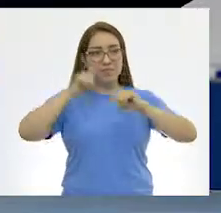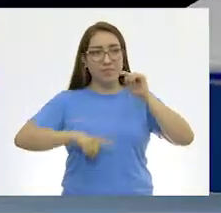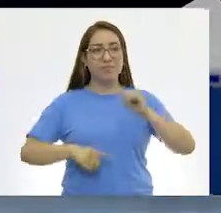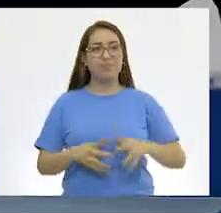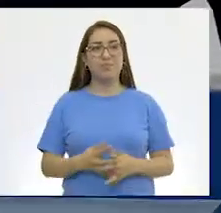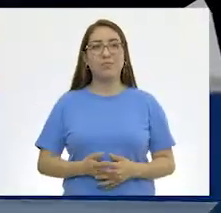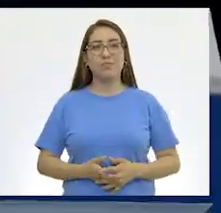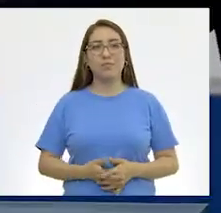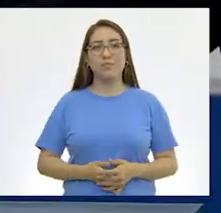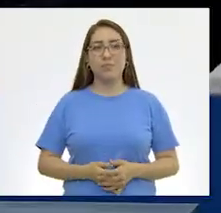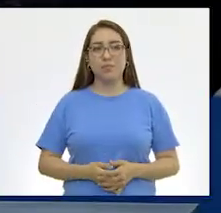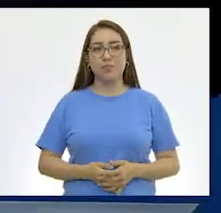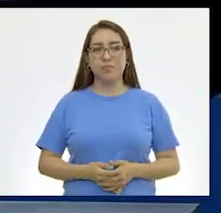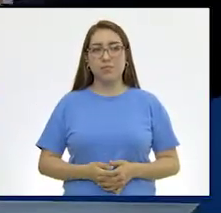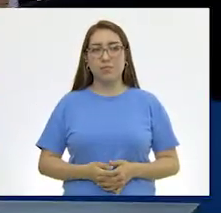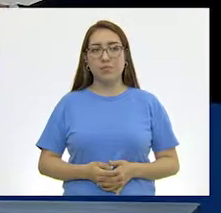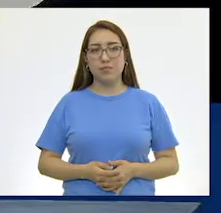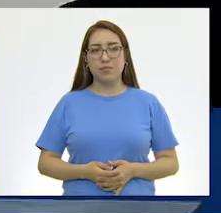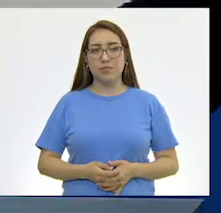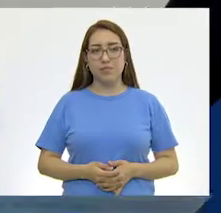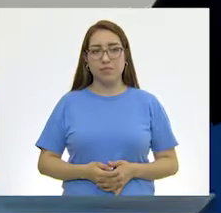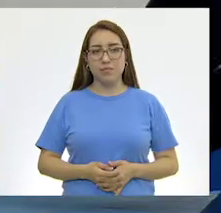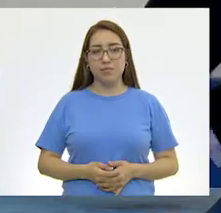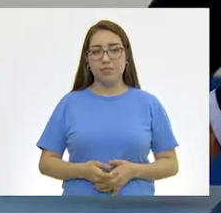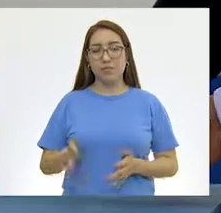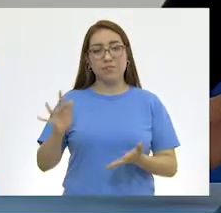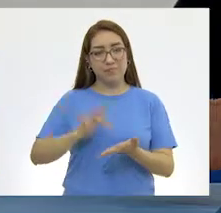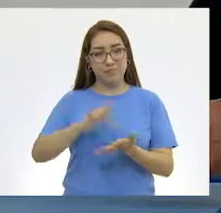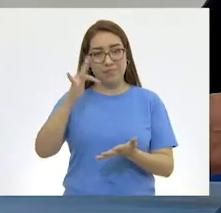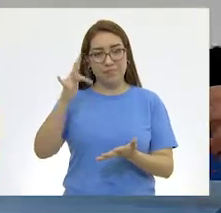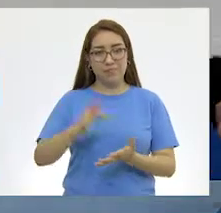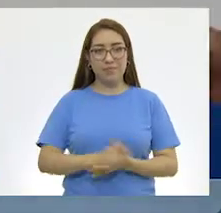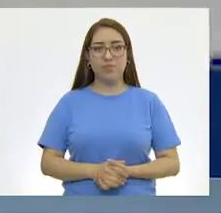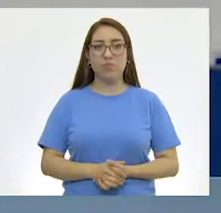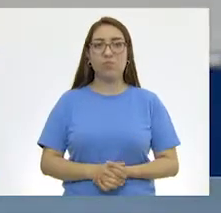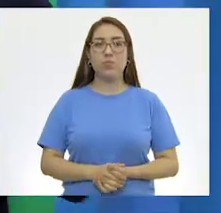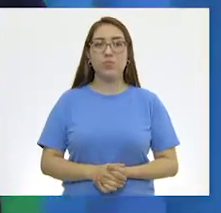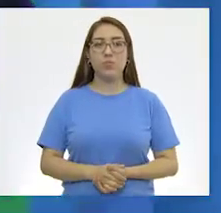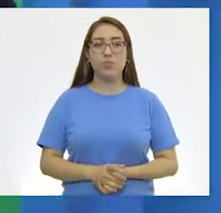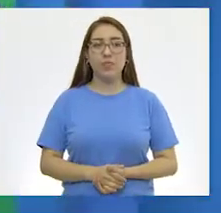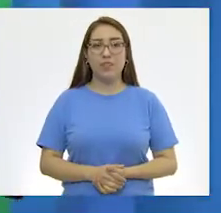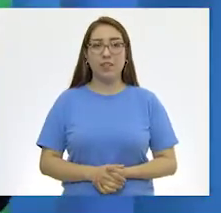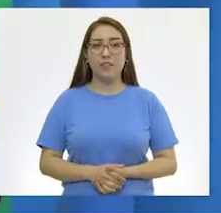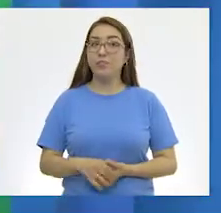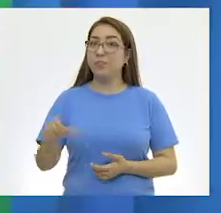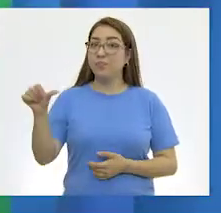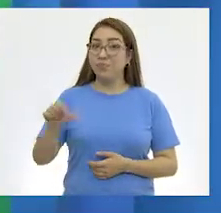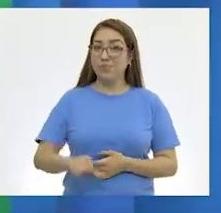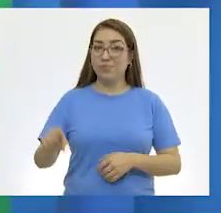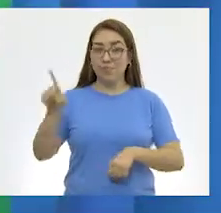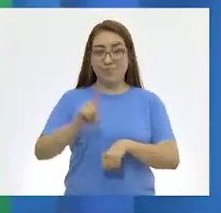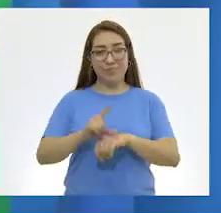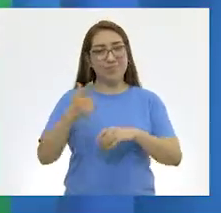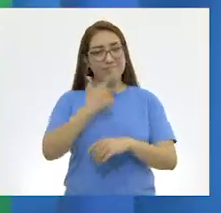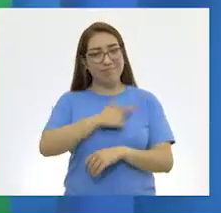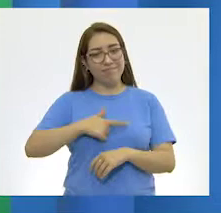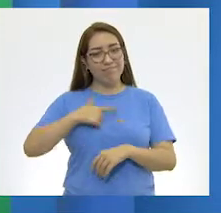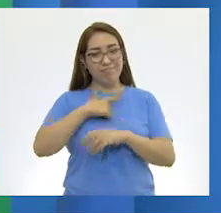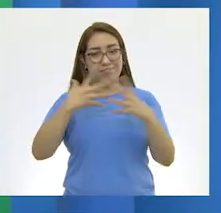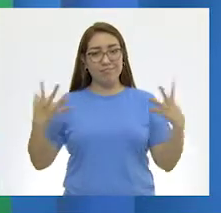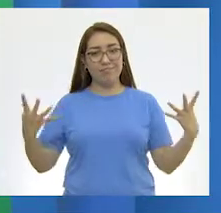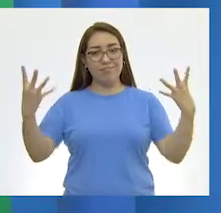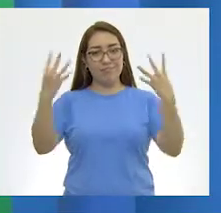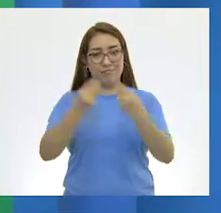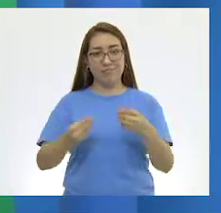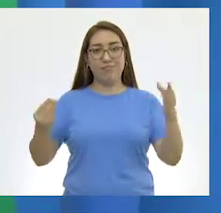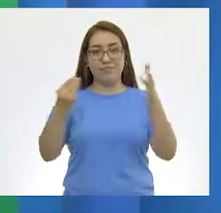supuesto. ¿Listo? Gracias. No, hombre, ¿de qué? Vamos a tener el gusto de estar con ustedes en esta